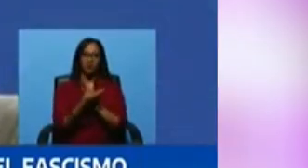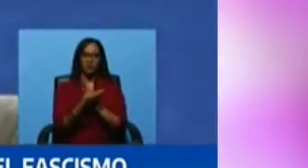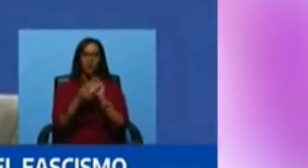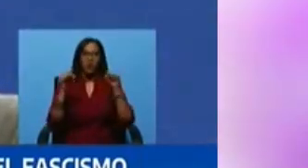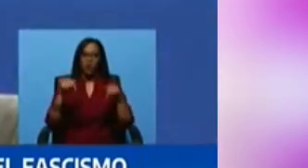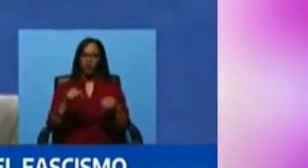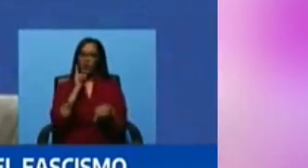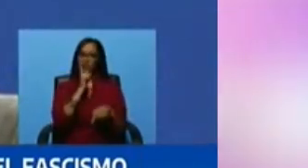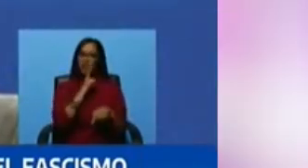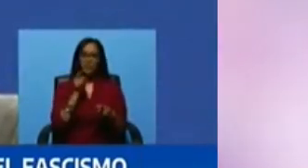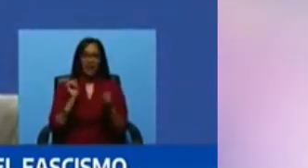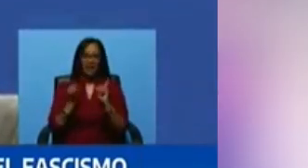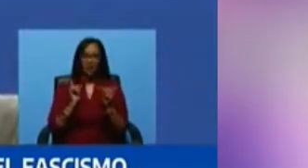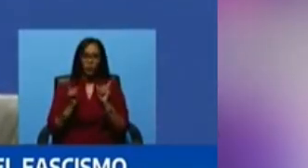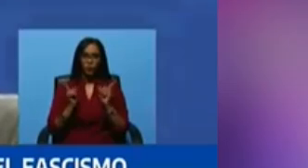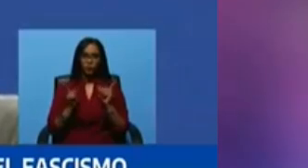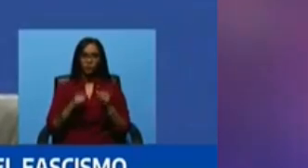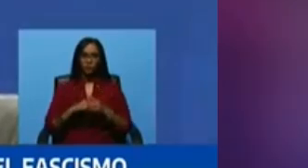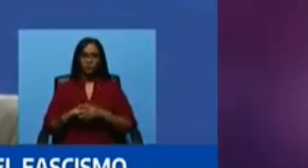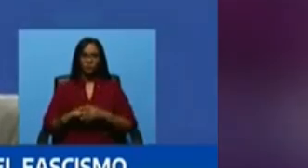llaman algunos